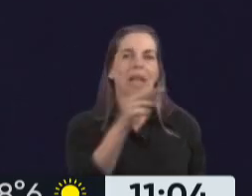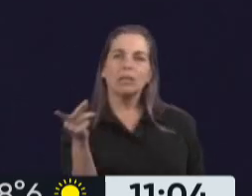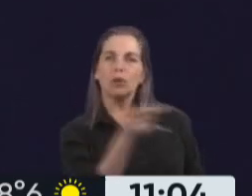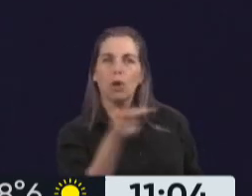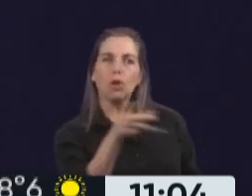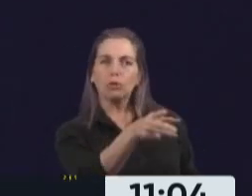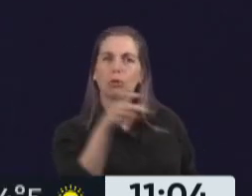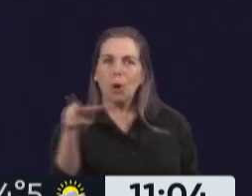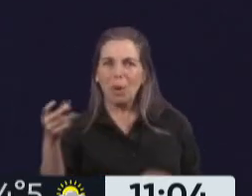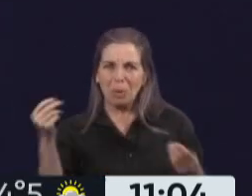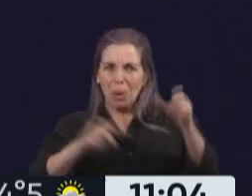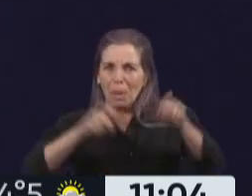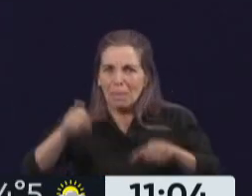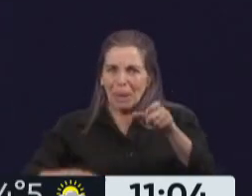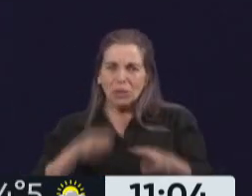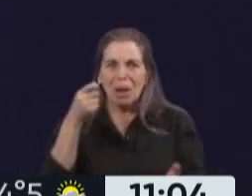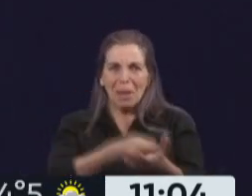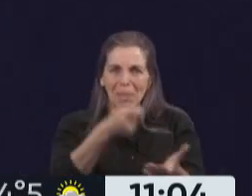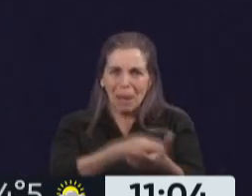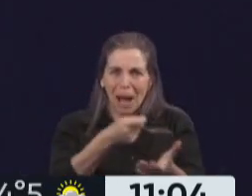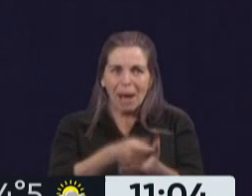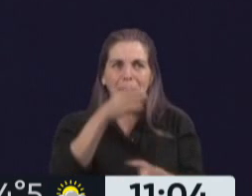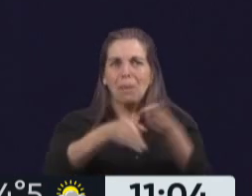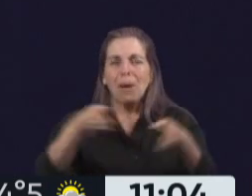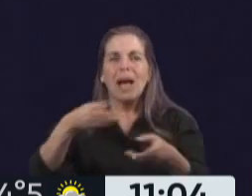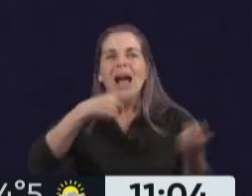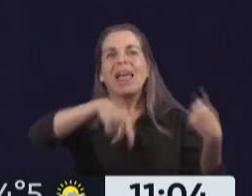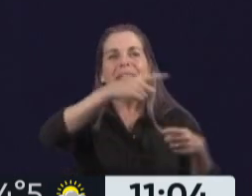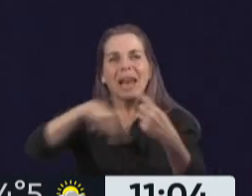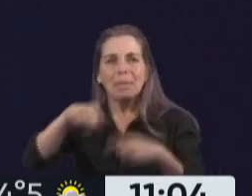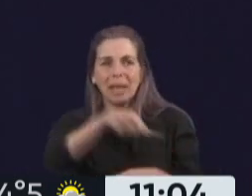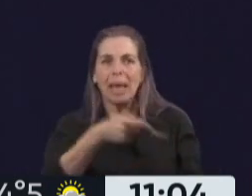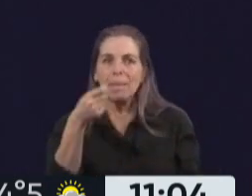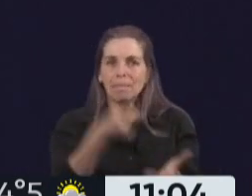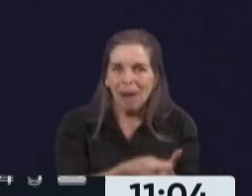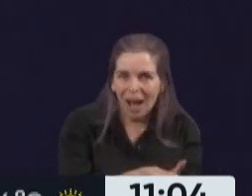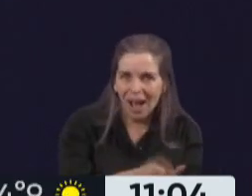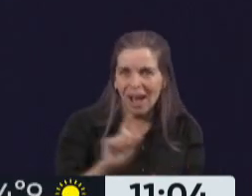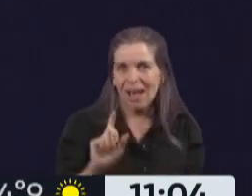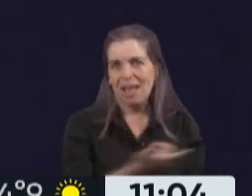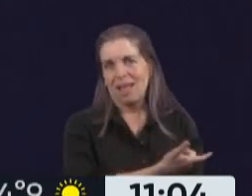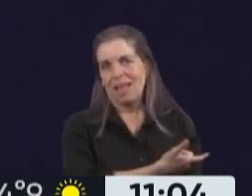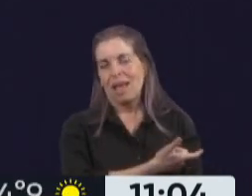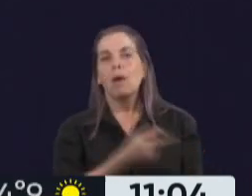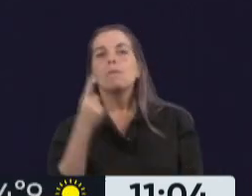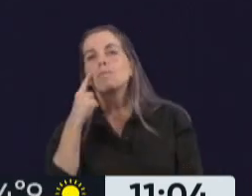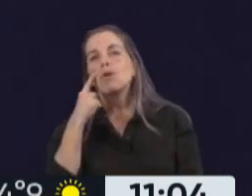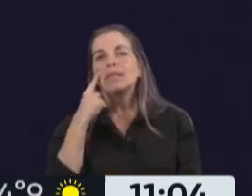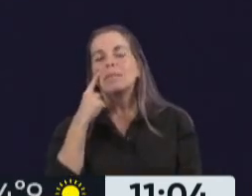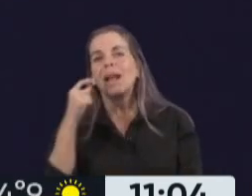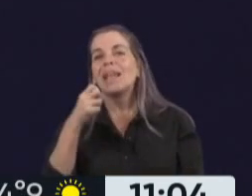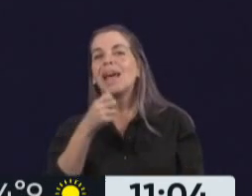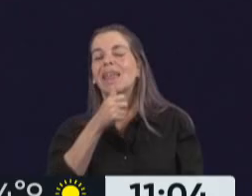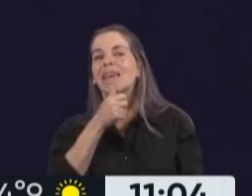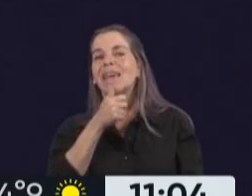contribuyentes pagan por cada trámite que hacen en una oficina del Estado. Este tributo también lo cobra la Municipalidad de Quilmes, que